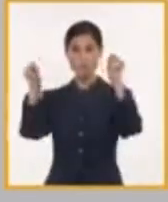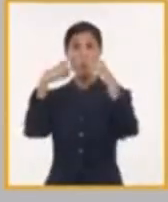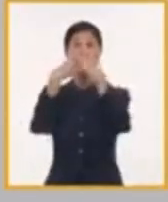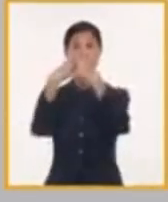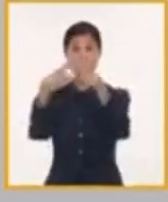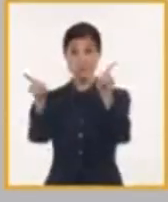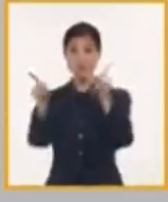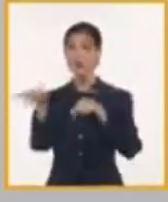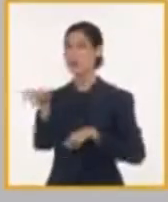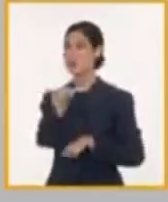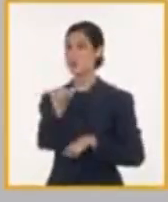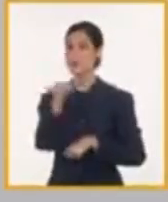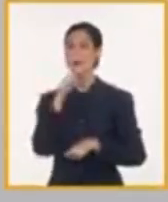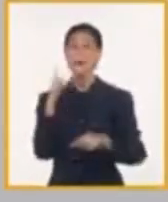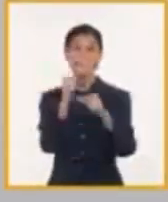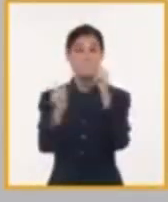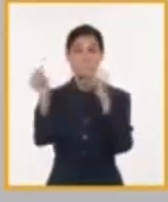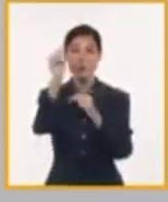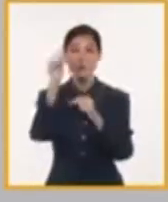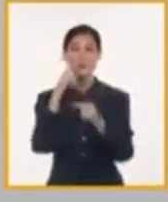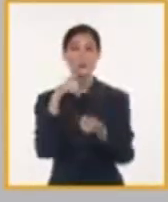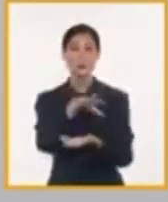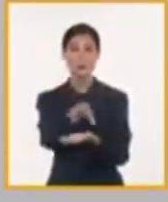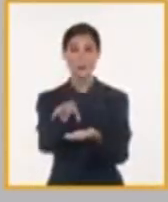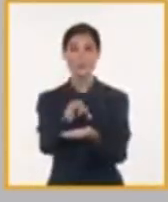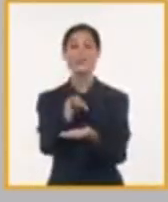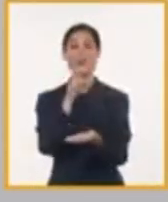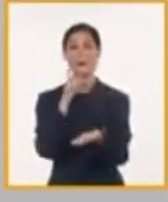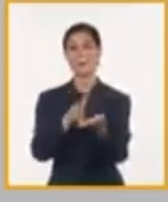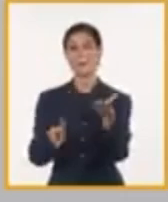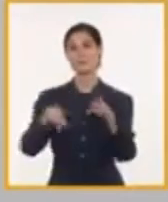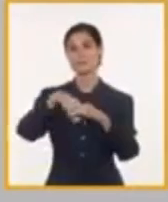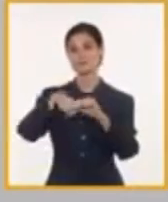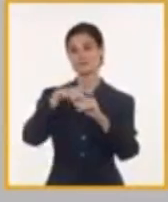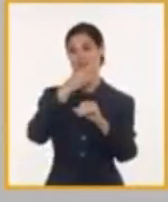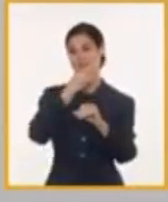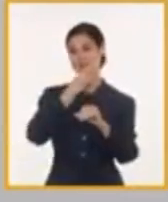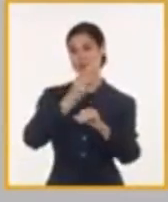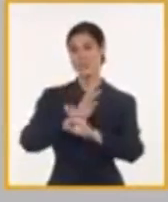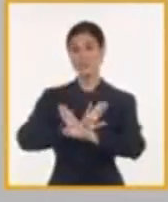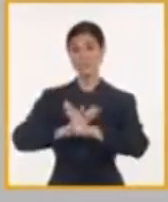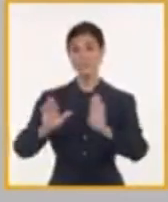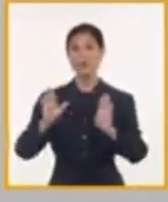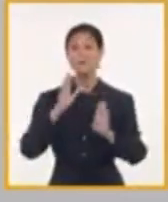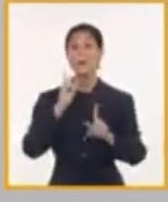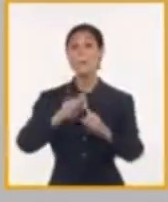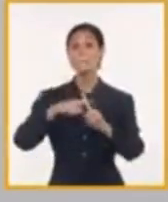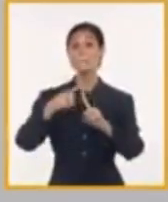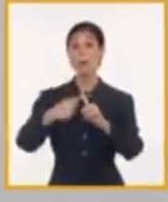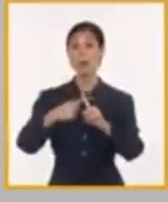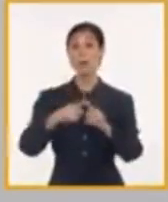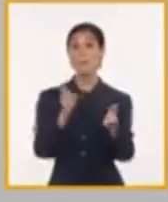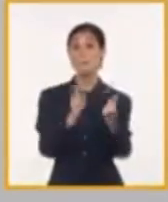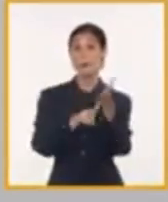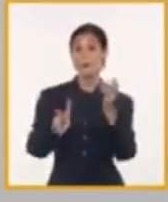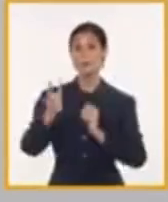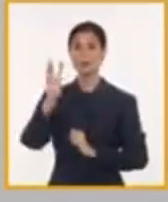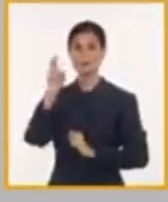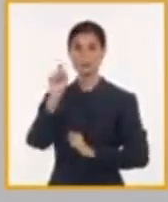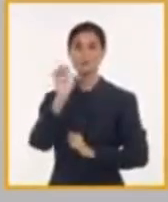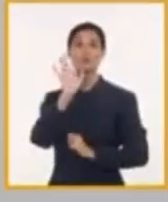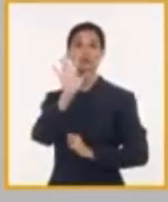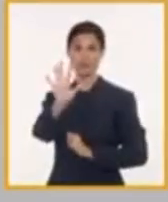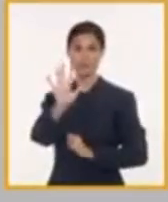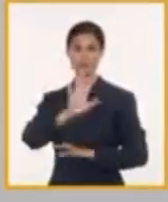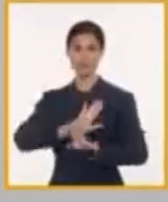incluida en la Isla de la Juventud, al menos existe una empresa por provincia. Tenemos 5 provincias que tienen 2 empresas, y de